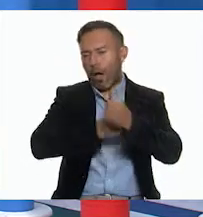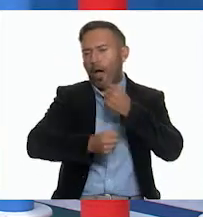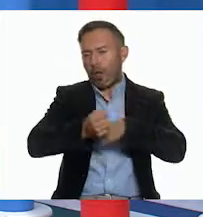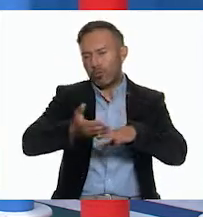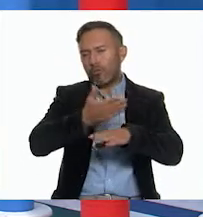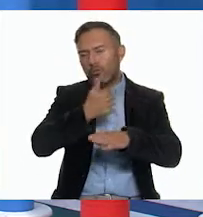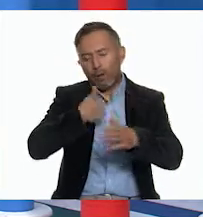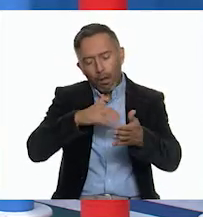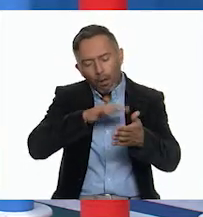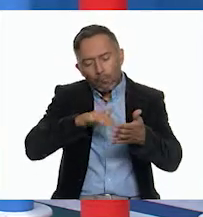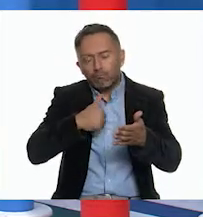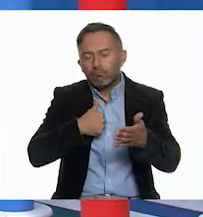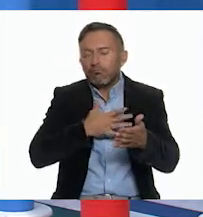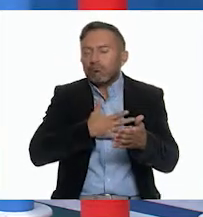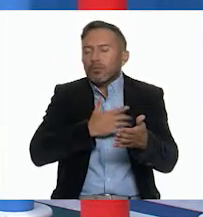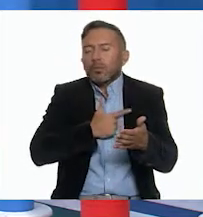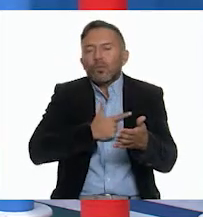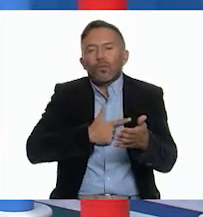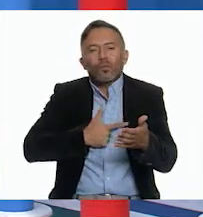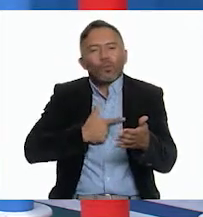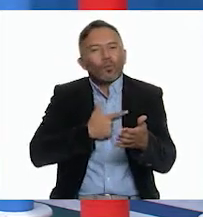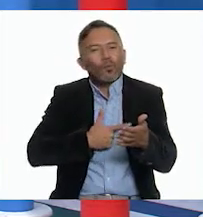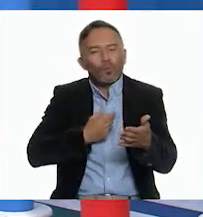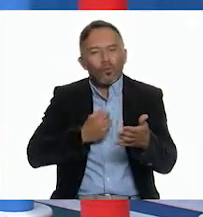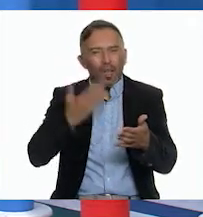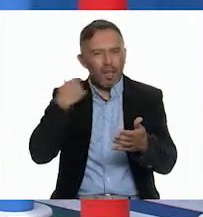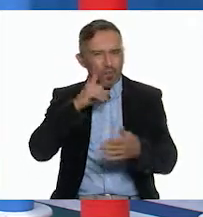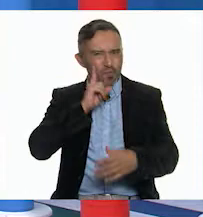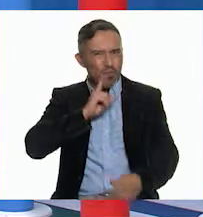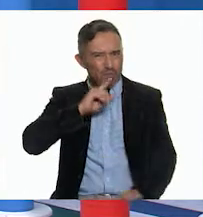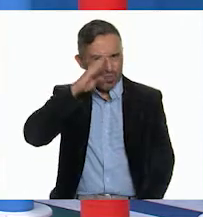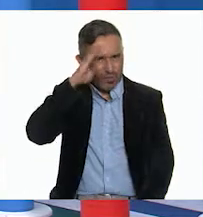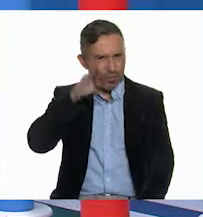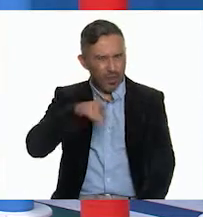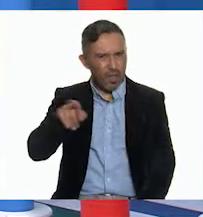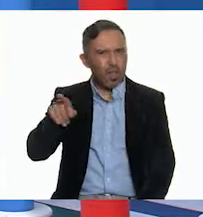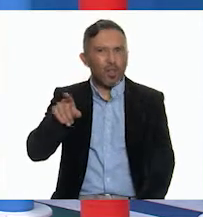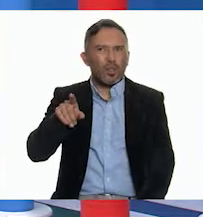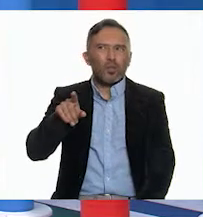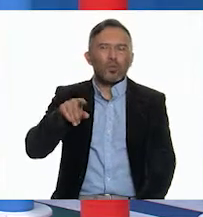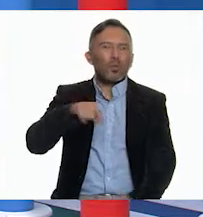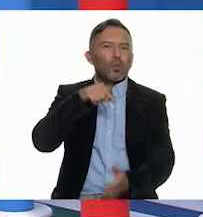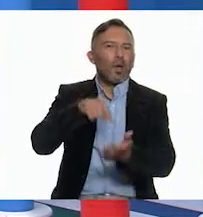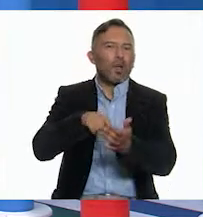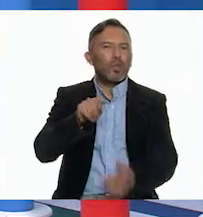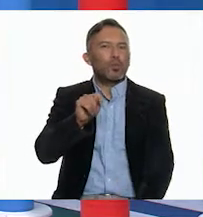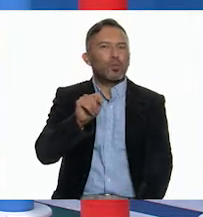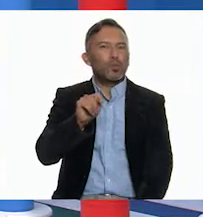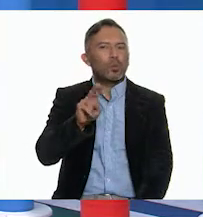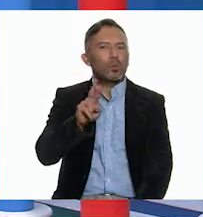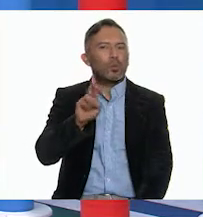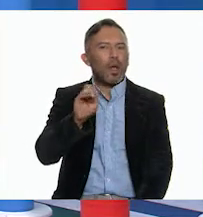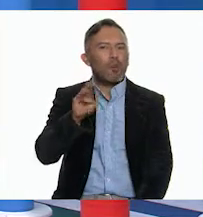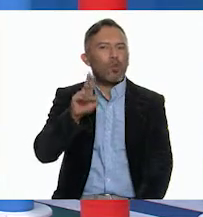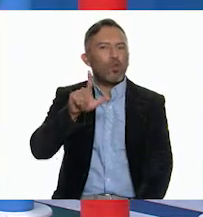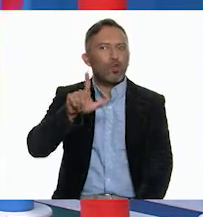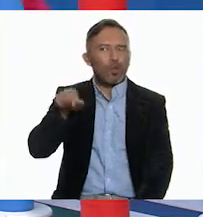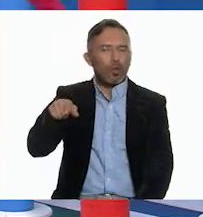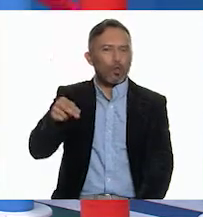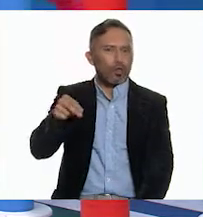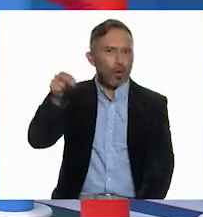acuerdo que era una señora que vivía en el norte de Turambul, aunque no sé si esa es una ciudad inventada. Y también que era